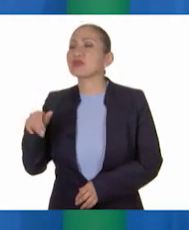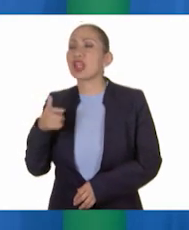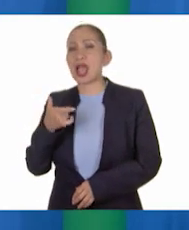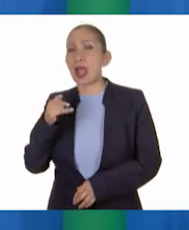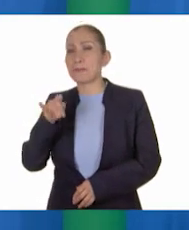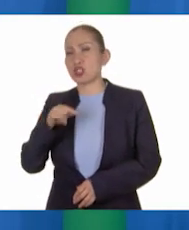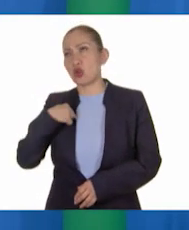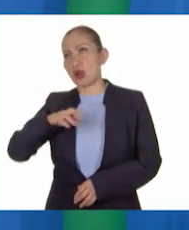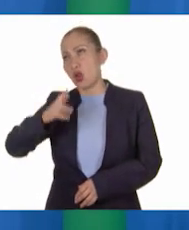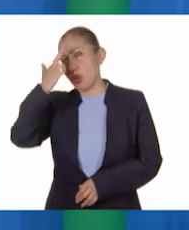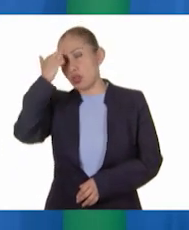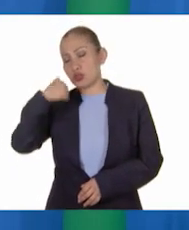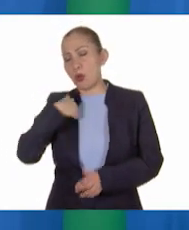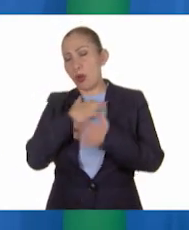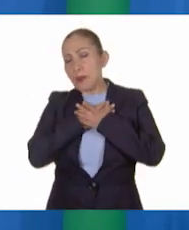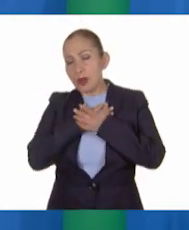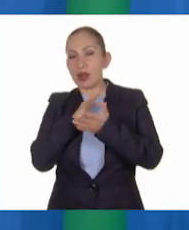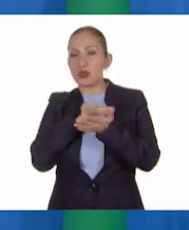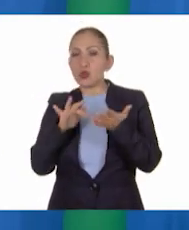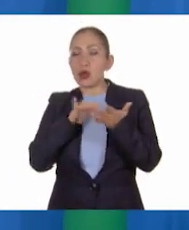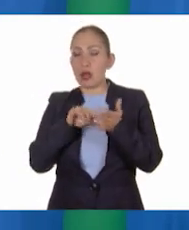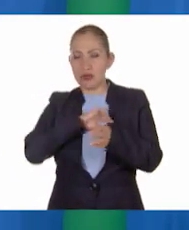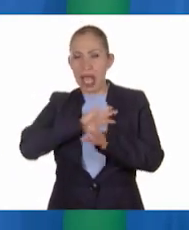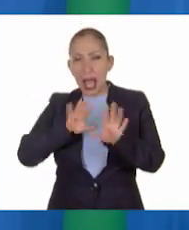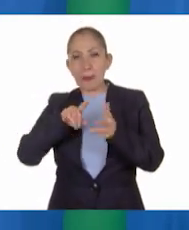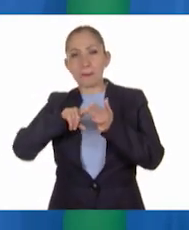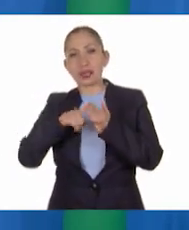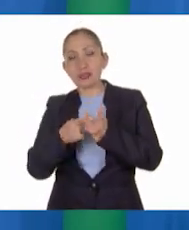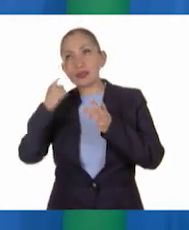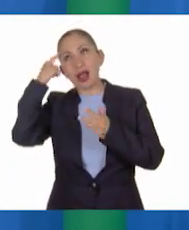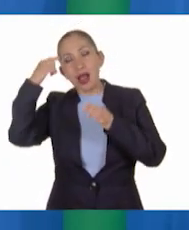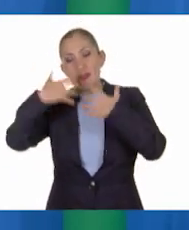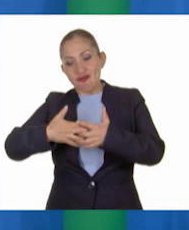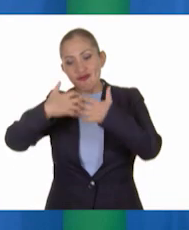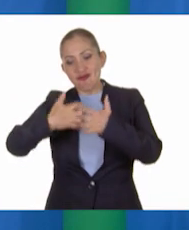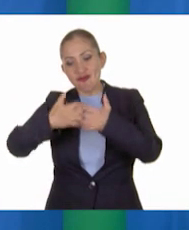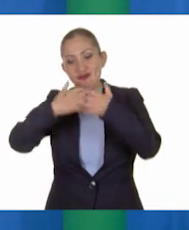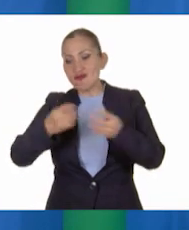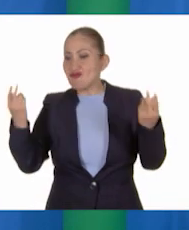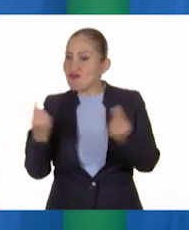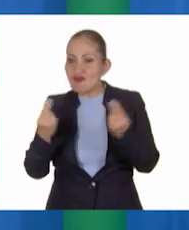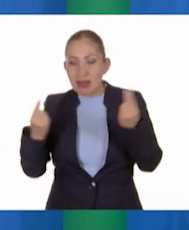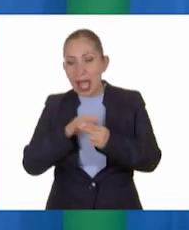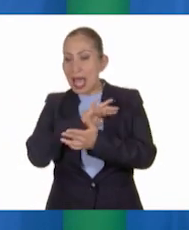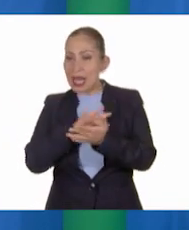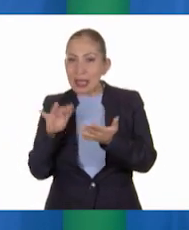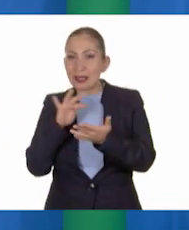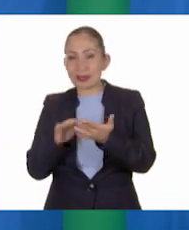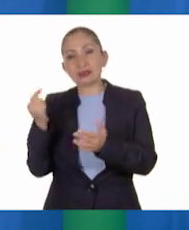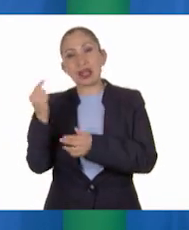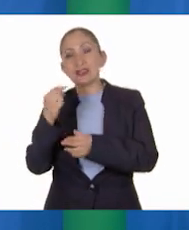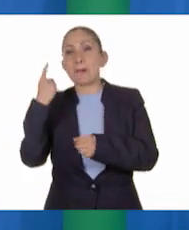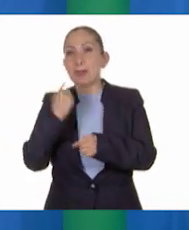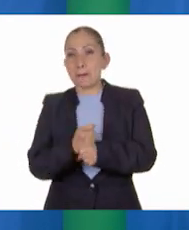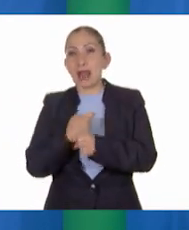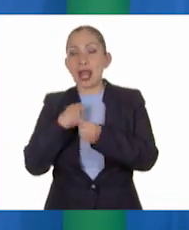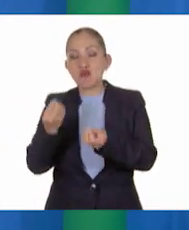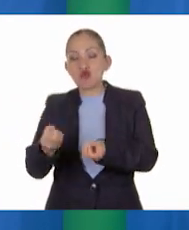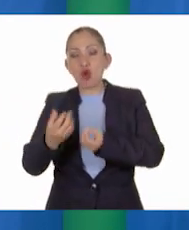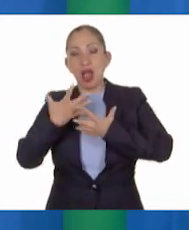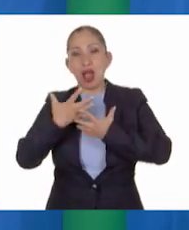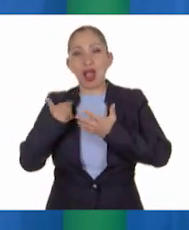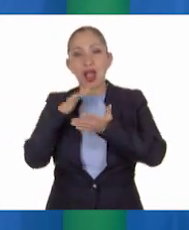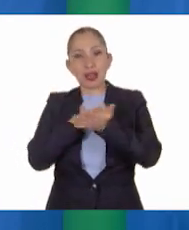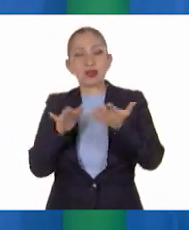ya que estoy recordando cuánto la amo, ¿podrías por favor comenzar ya? Mira, mi cerebro está como urgido de literatura. Necesito la primera dosis del día.